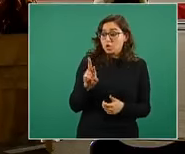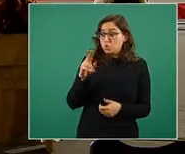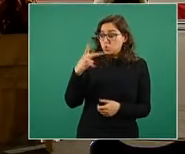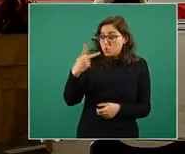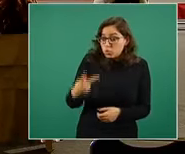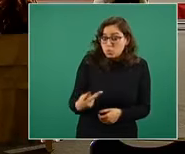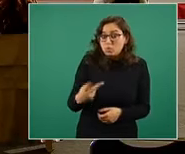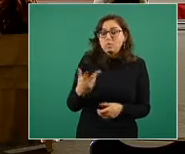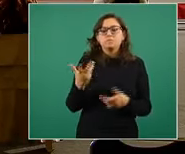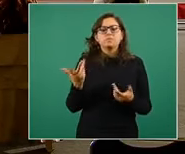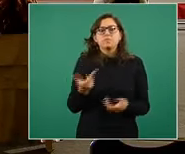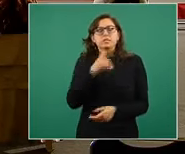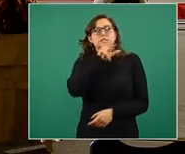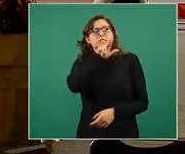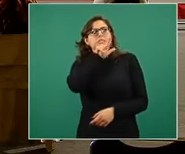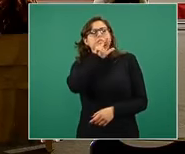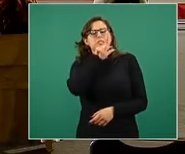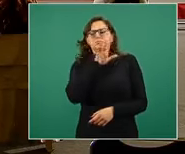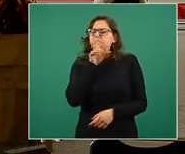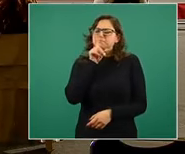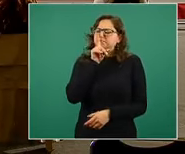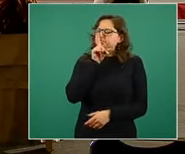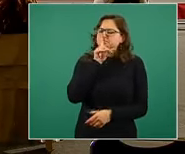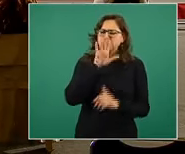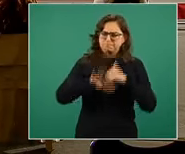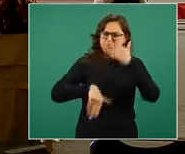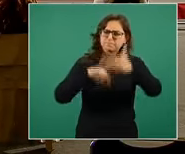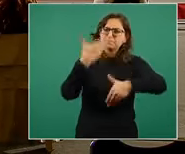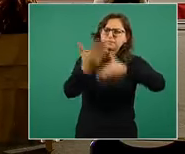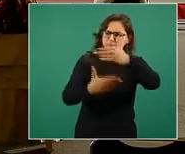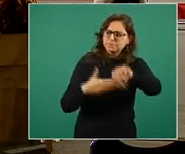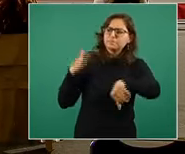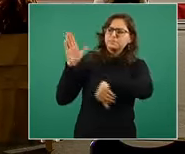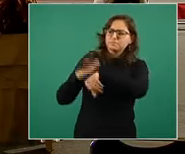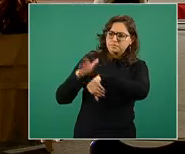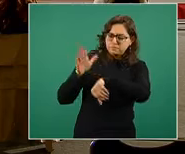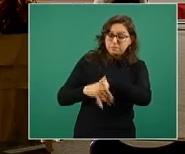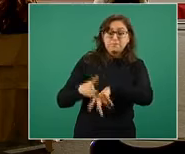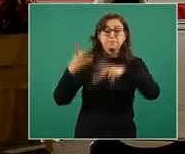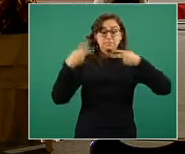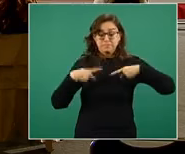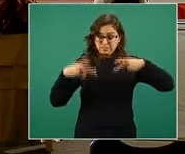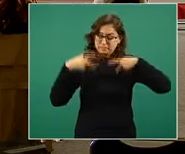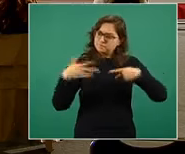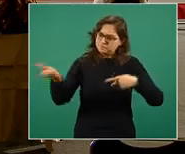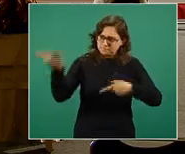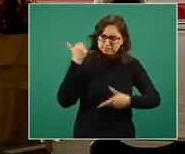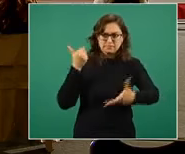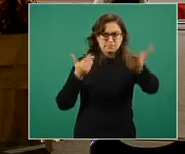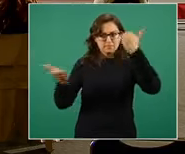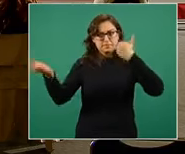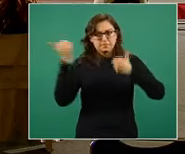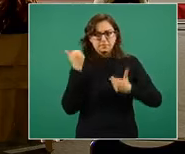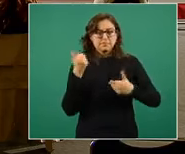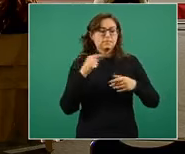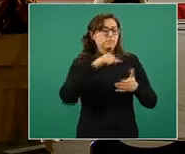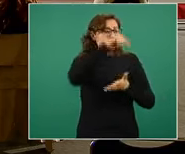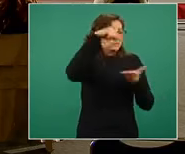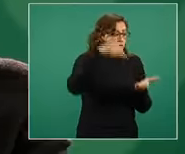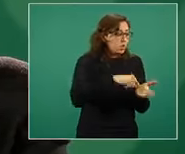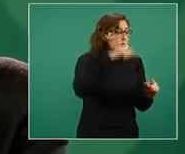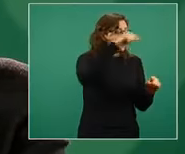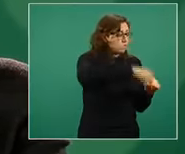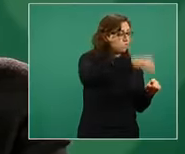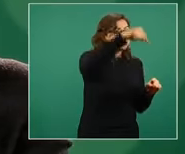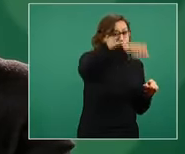poblacional, que no se preocupe. En su momento se convocará a las personas a ser vacunadas localidad por localidad y